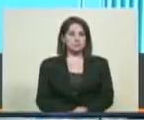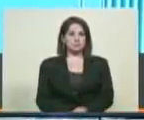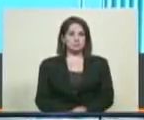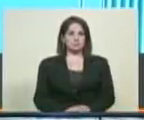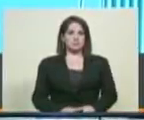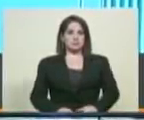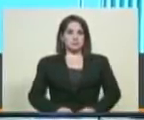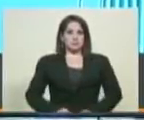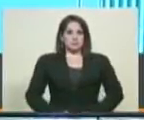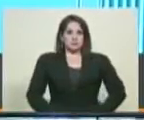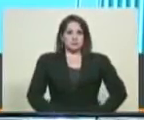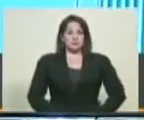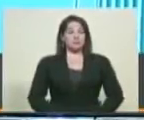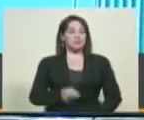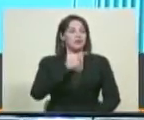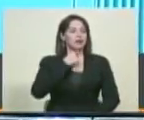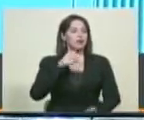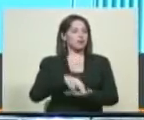le gusta el bochinche, ¿no?